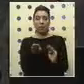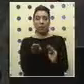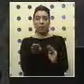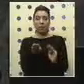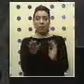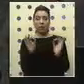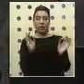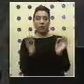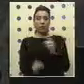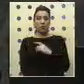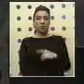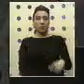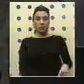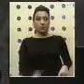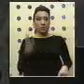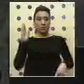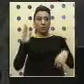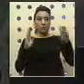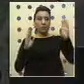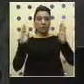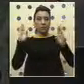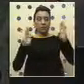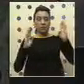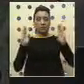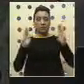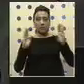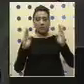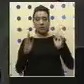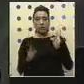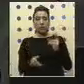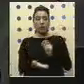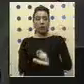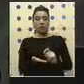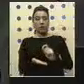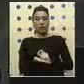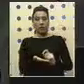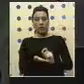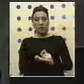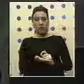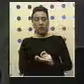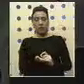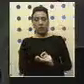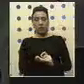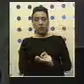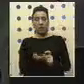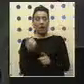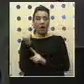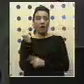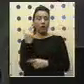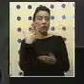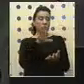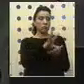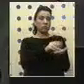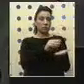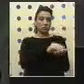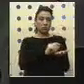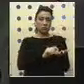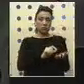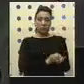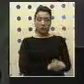de la señora parlamentaria que está levantando el brazo y el señor prosecretario y la señora secretaria abogada han tomado de vida.